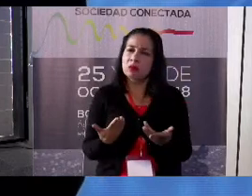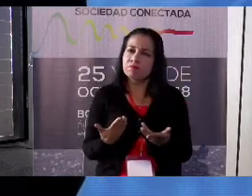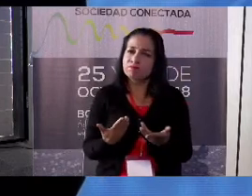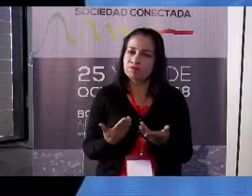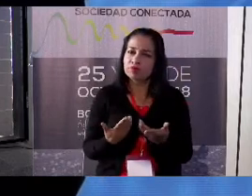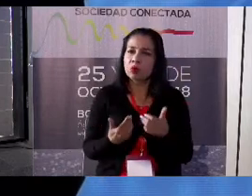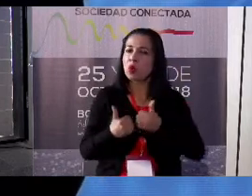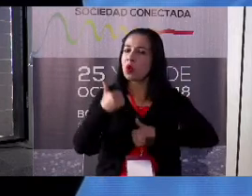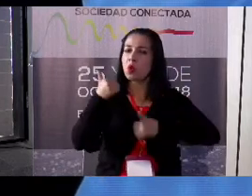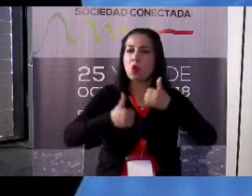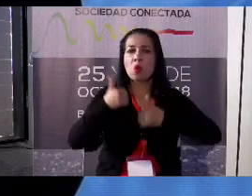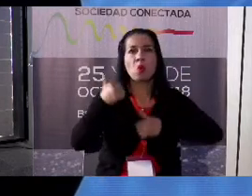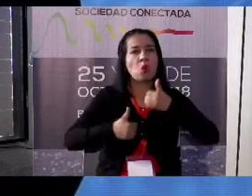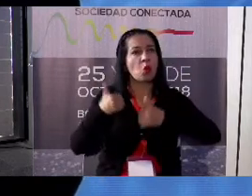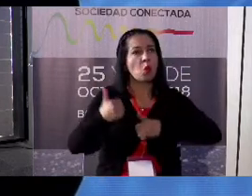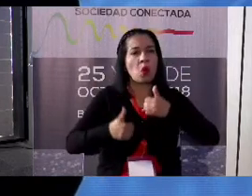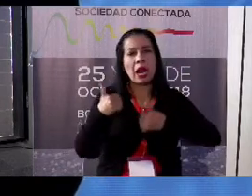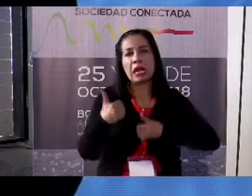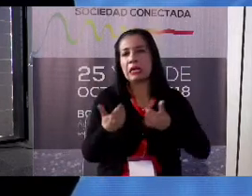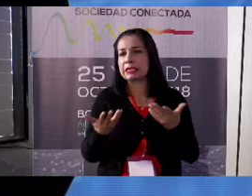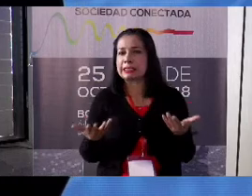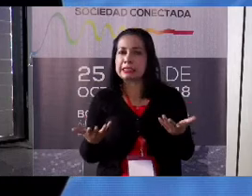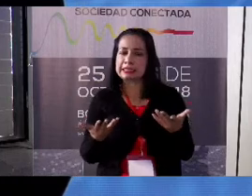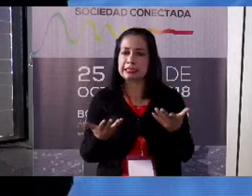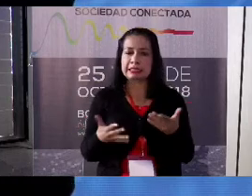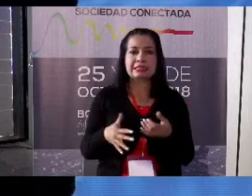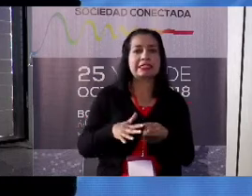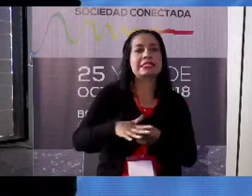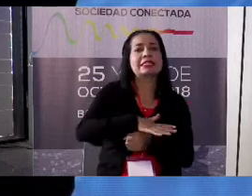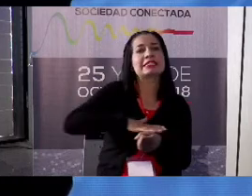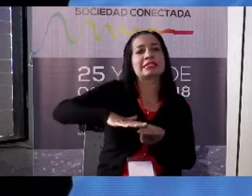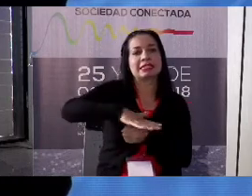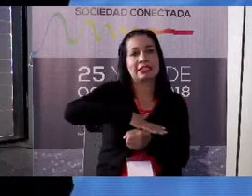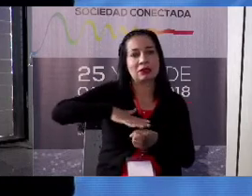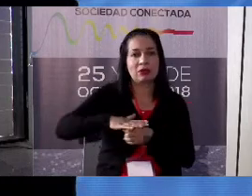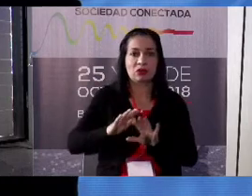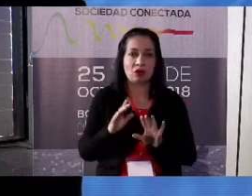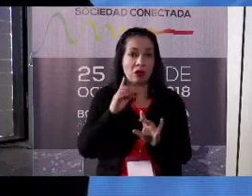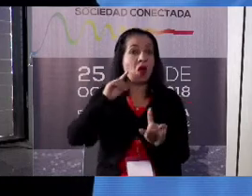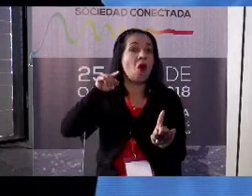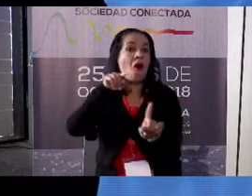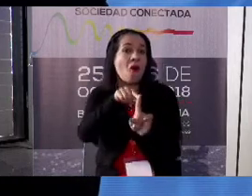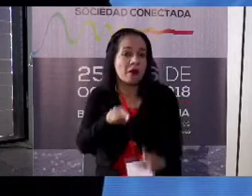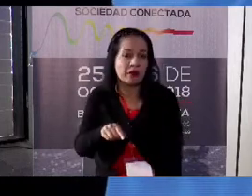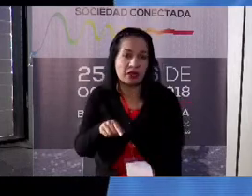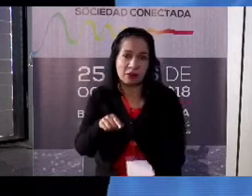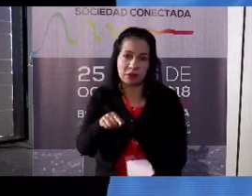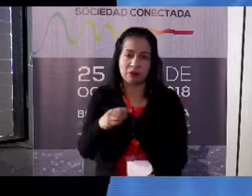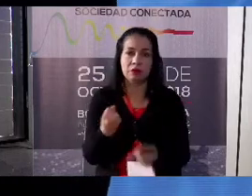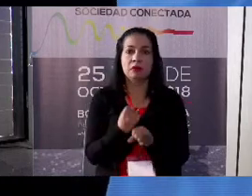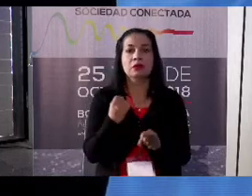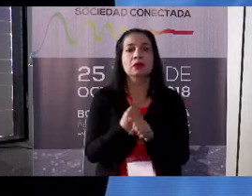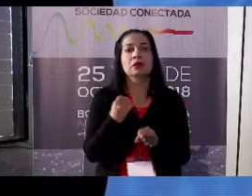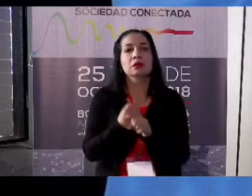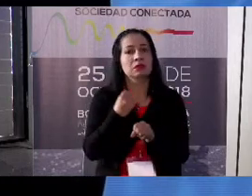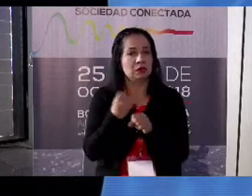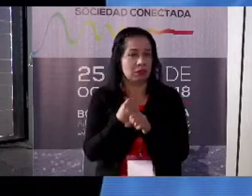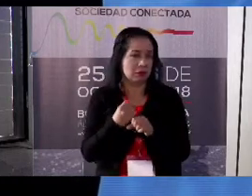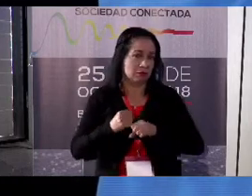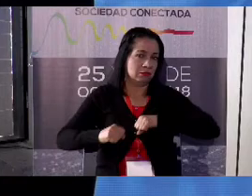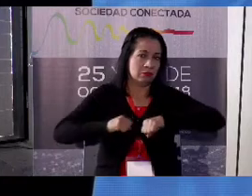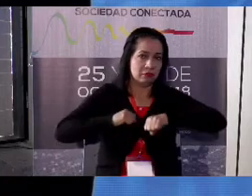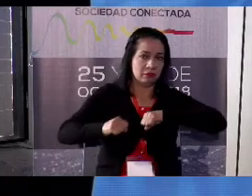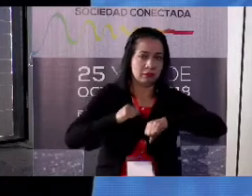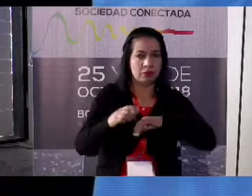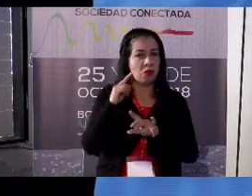eh qué qué les digo la la las situaciones o los los objetivos que debemos trabajar y enfocarnos para